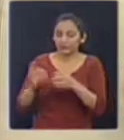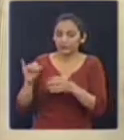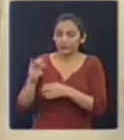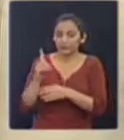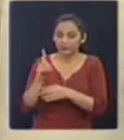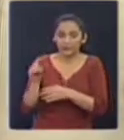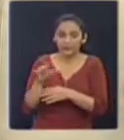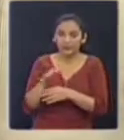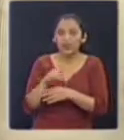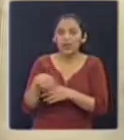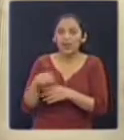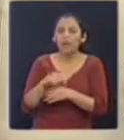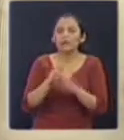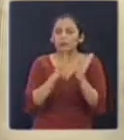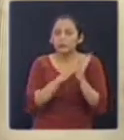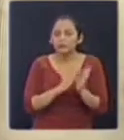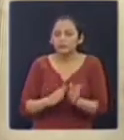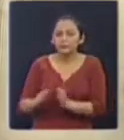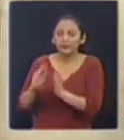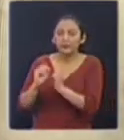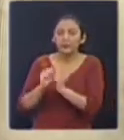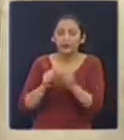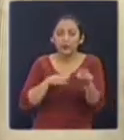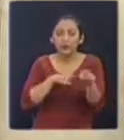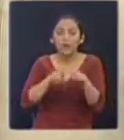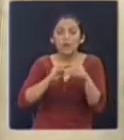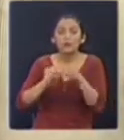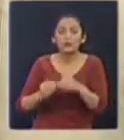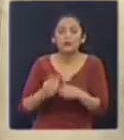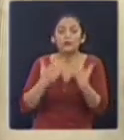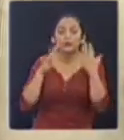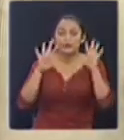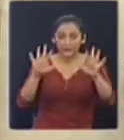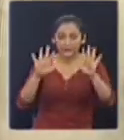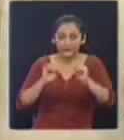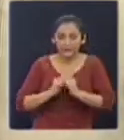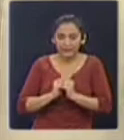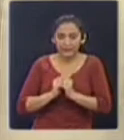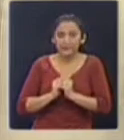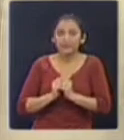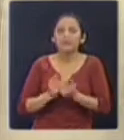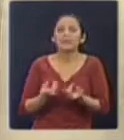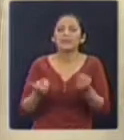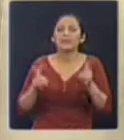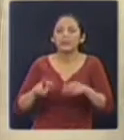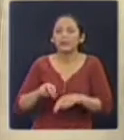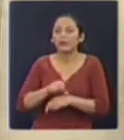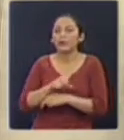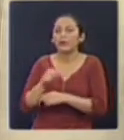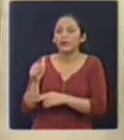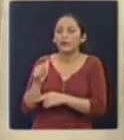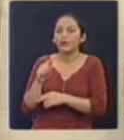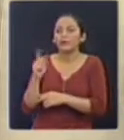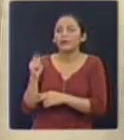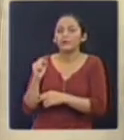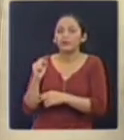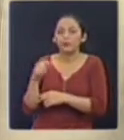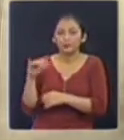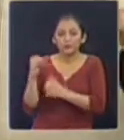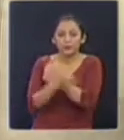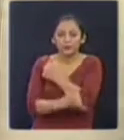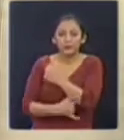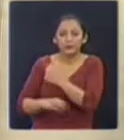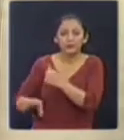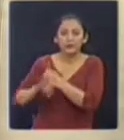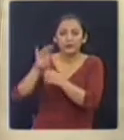el décimo concurso, organizando el décimo concurso nacional y quinto iberoamericano de excelencia educativa. Este año, digamos